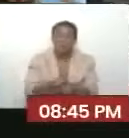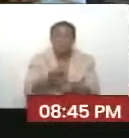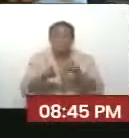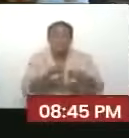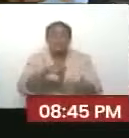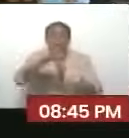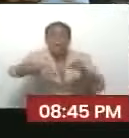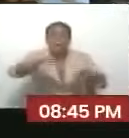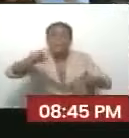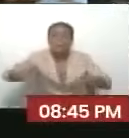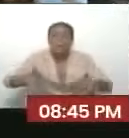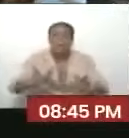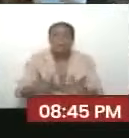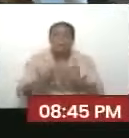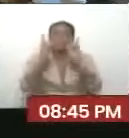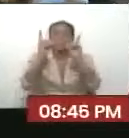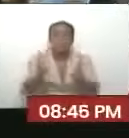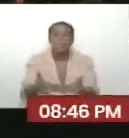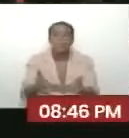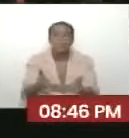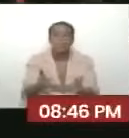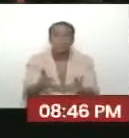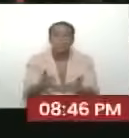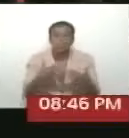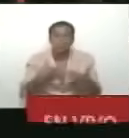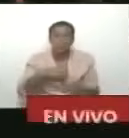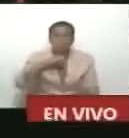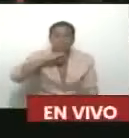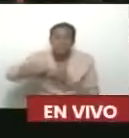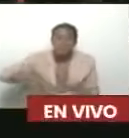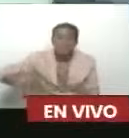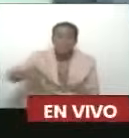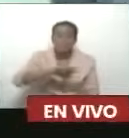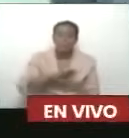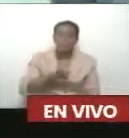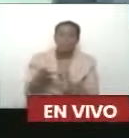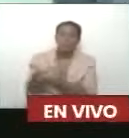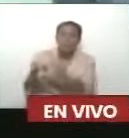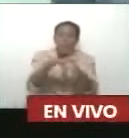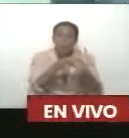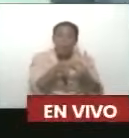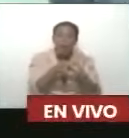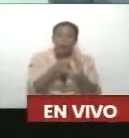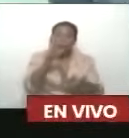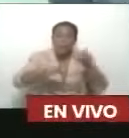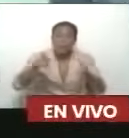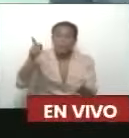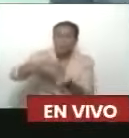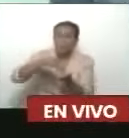consultivo para decidir una posición única del país sobre la Guayana Esequiba.